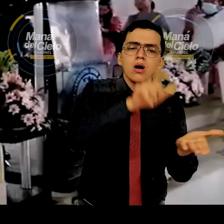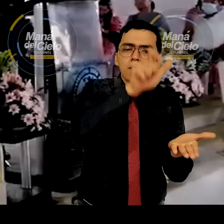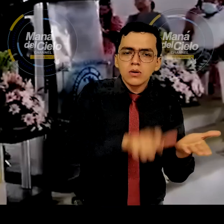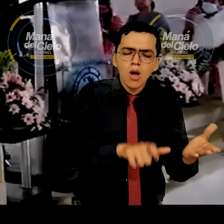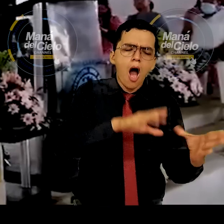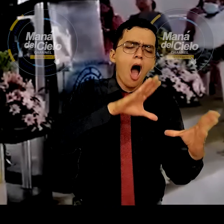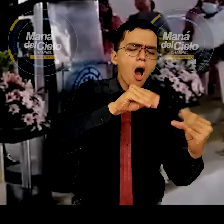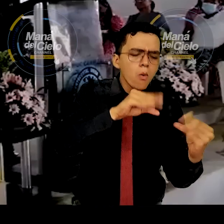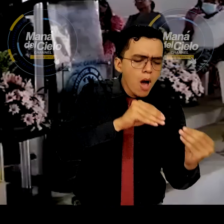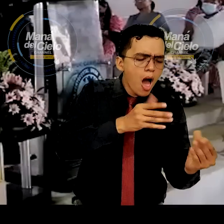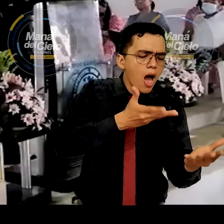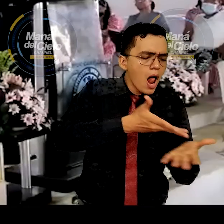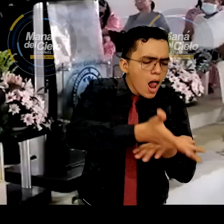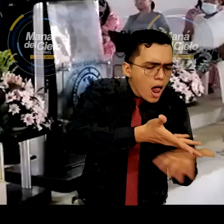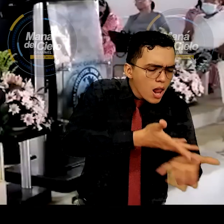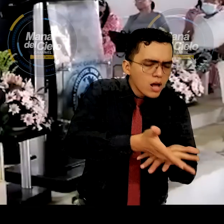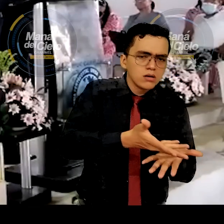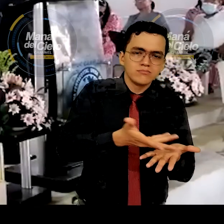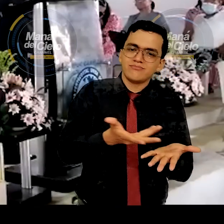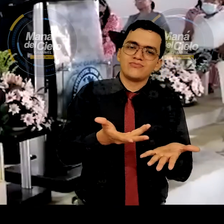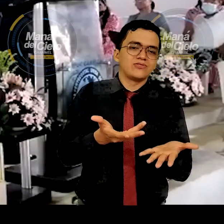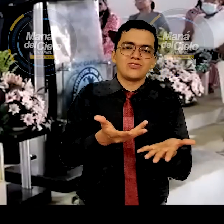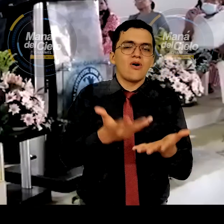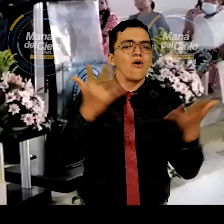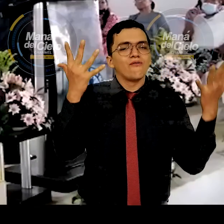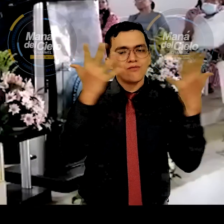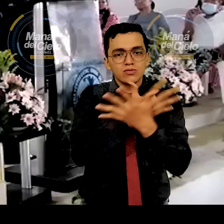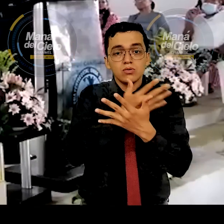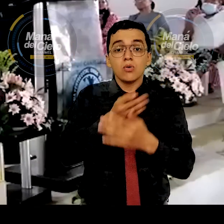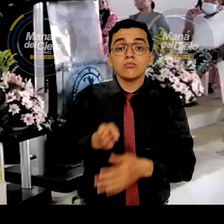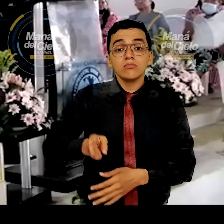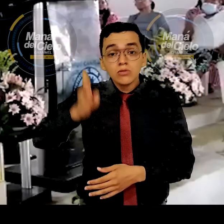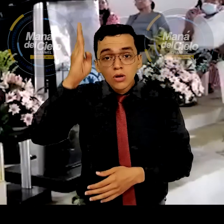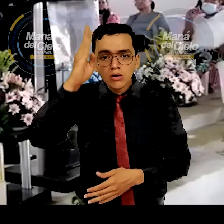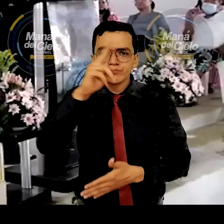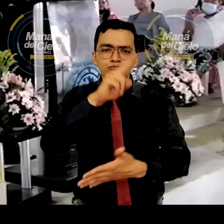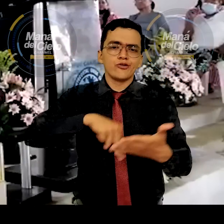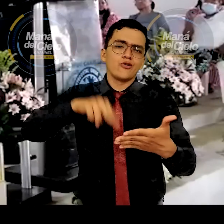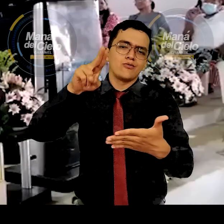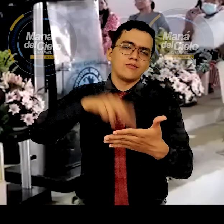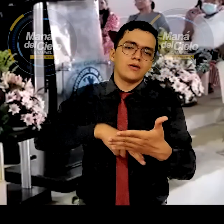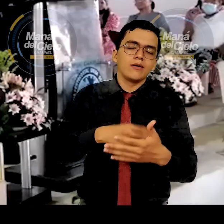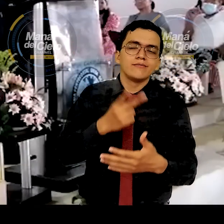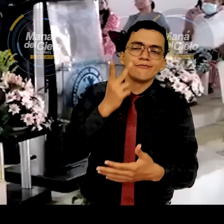Pero eso es porque estamos confundidos. Lo vemos en la red y nos pareció bonito y lo repetimos.